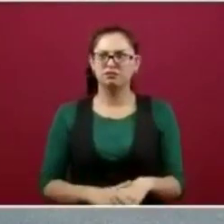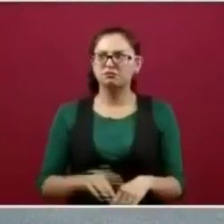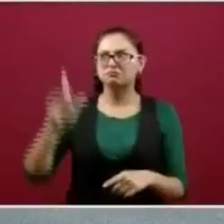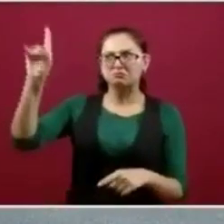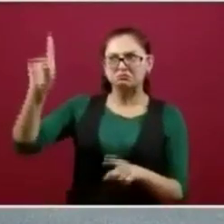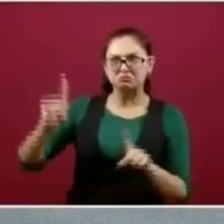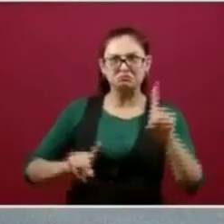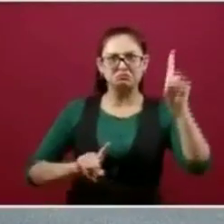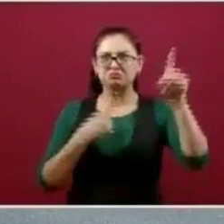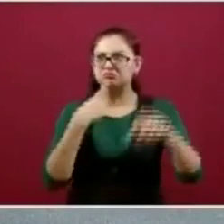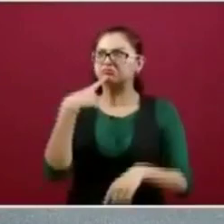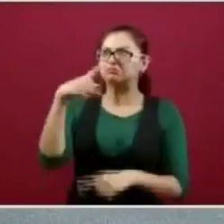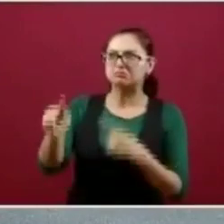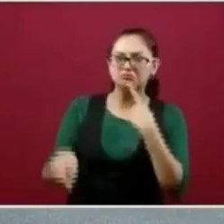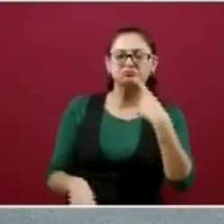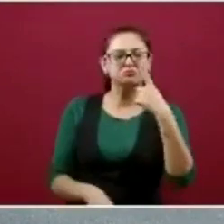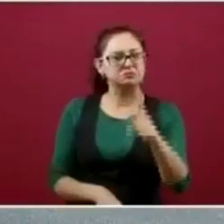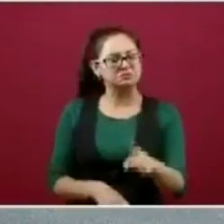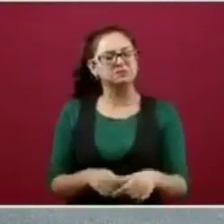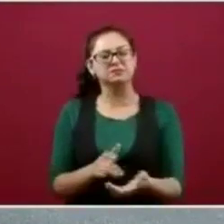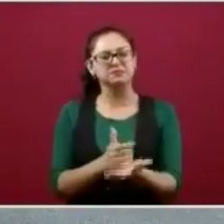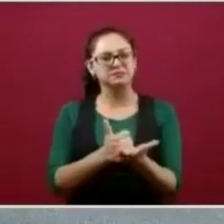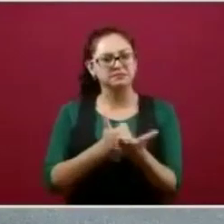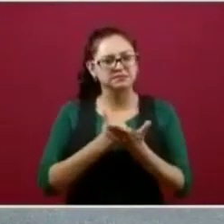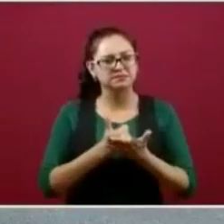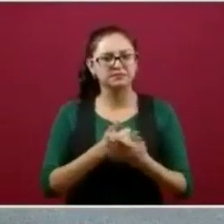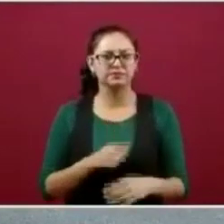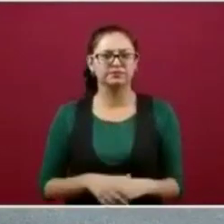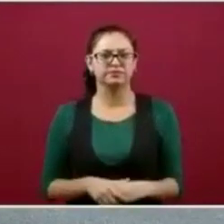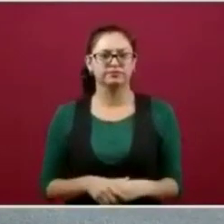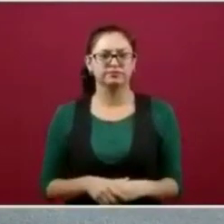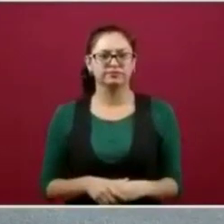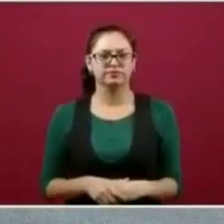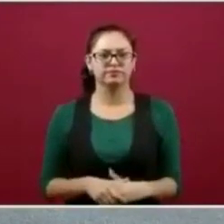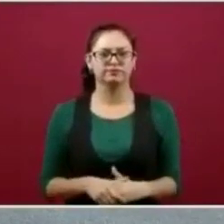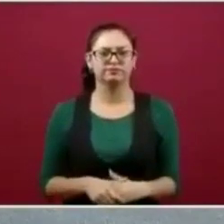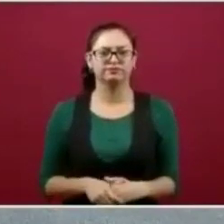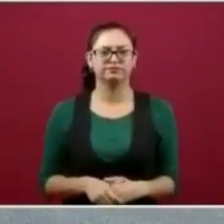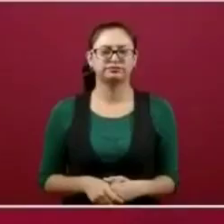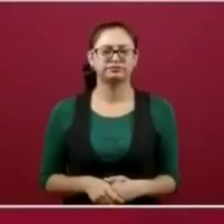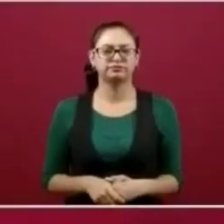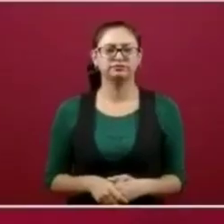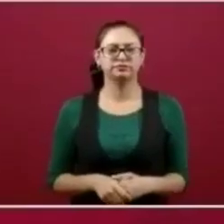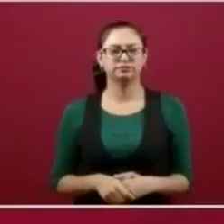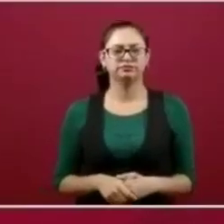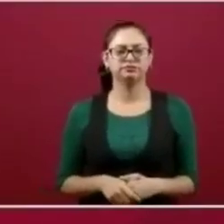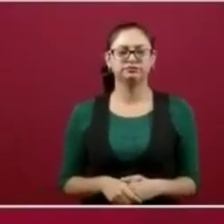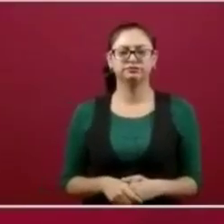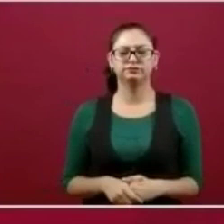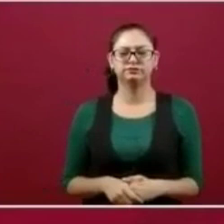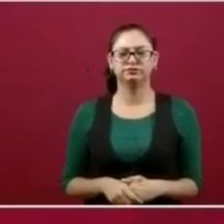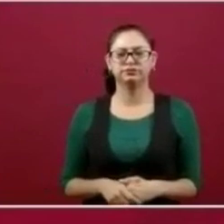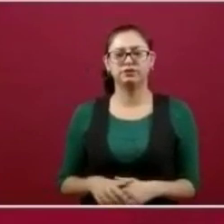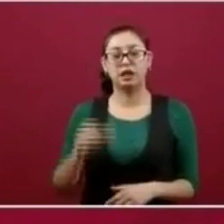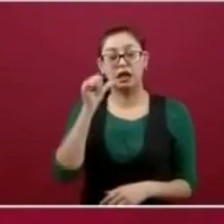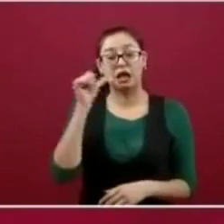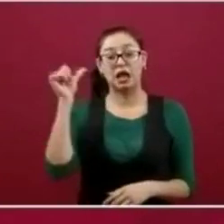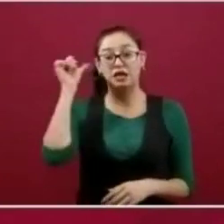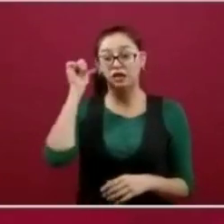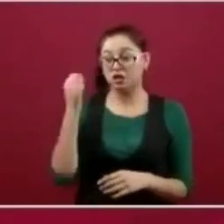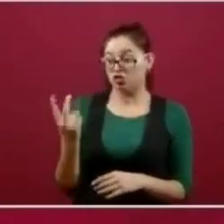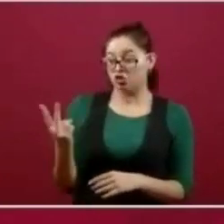denuncias. Ayer se mencionó a unos servidores